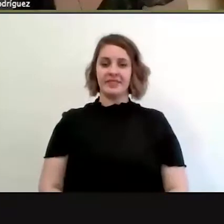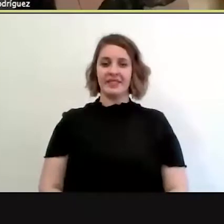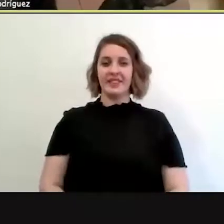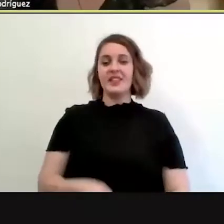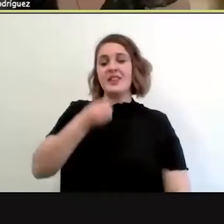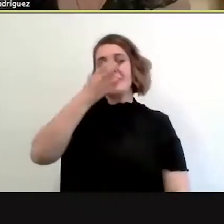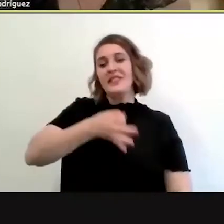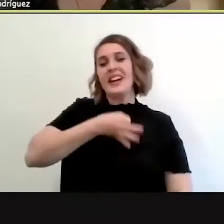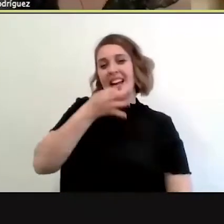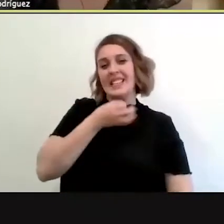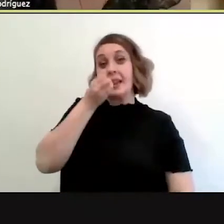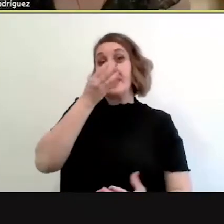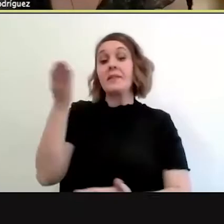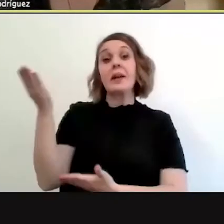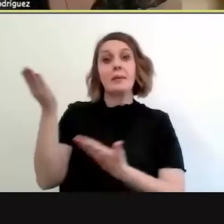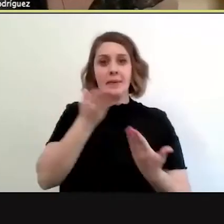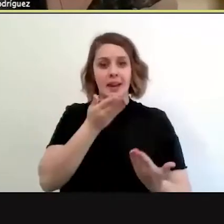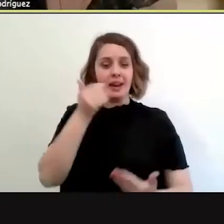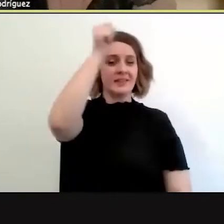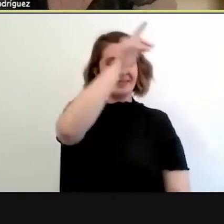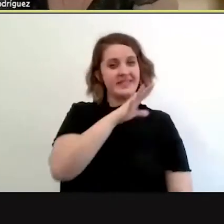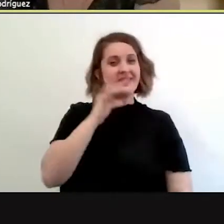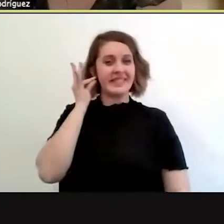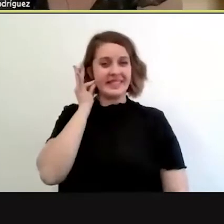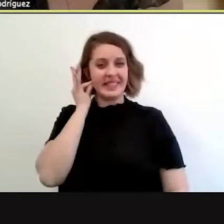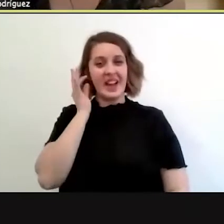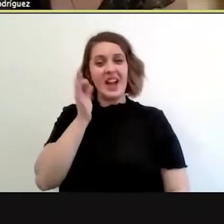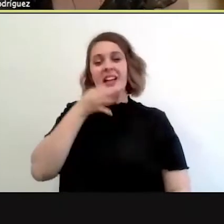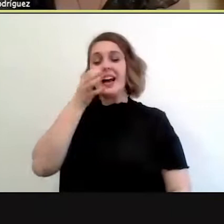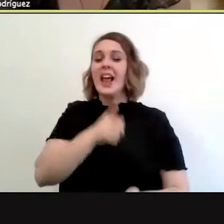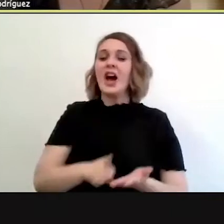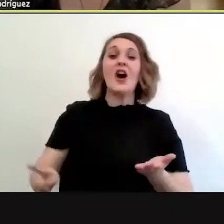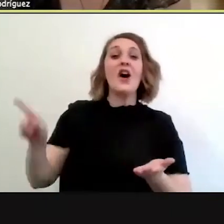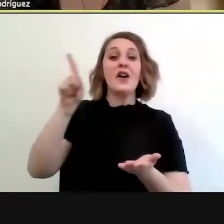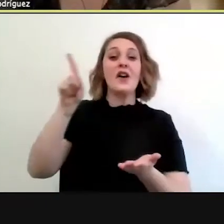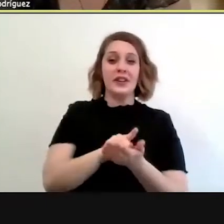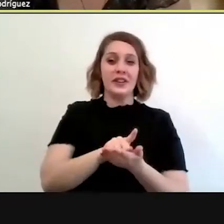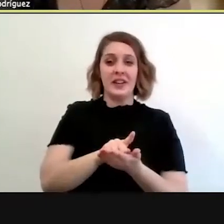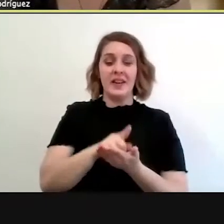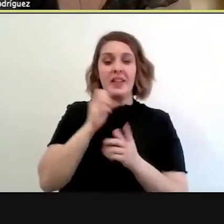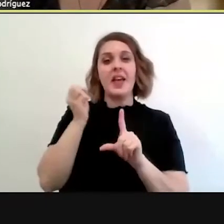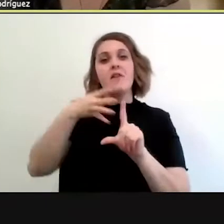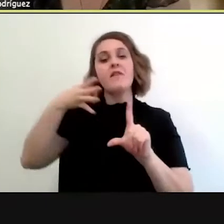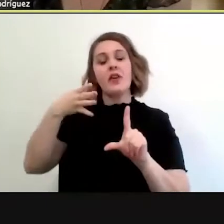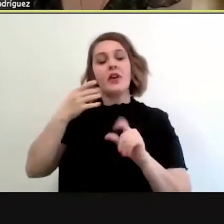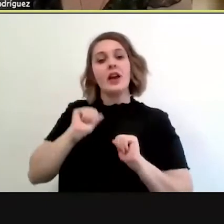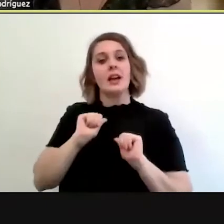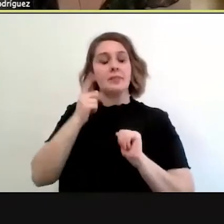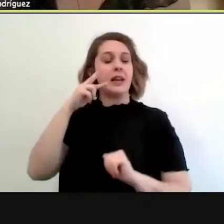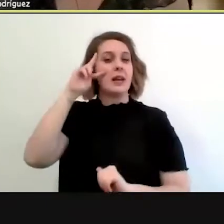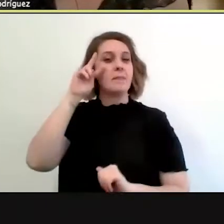Buenas tardes, bienvenidos, bienvenidas. Una tarde más de jueves a este foro de expertos en accesibilidad